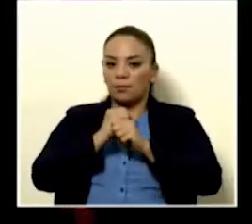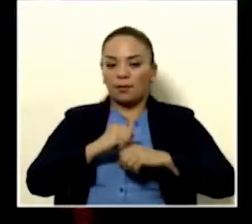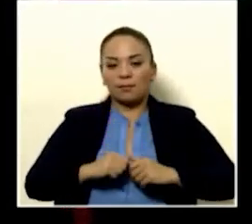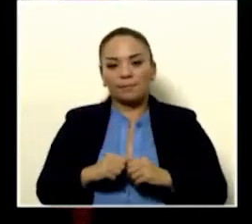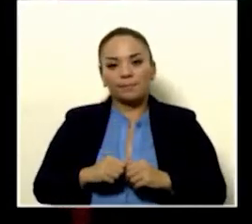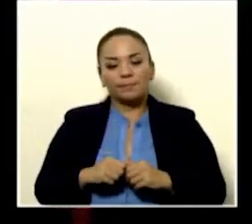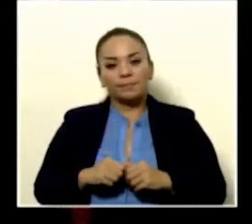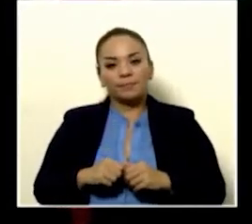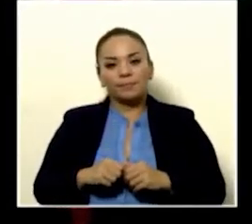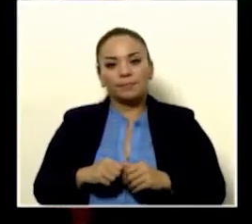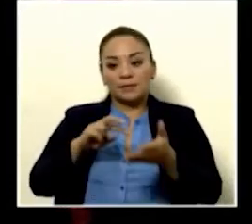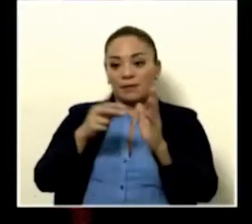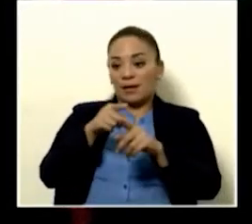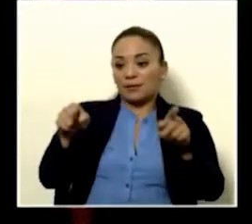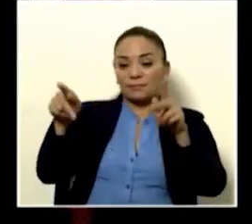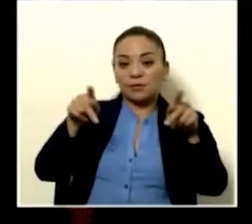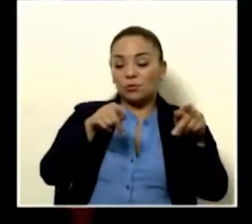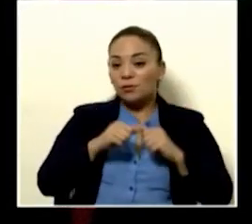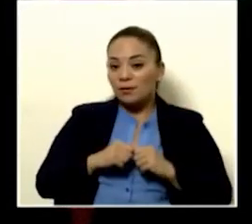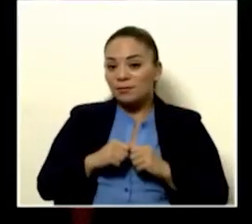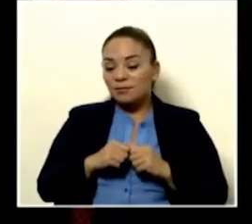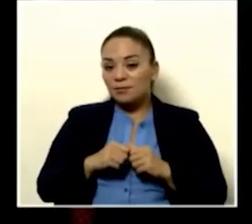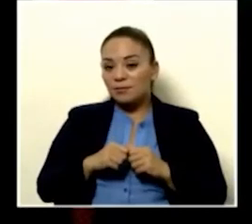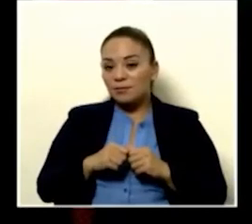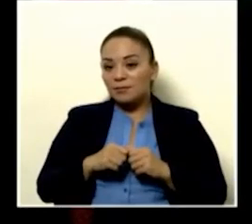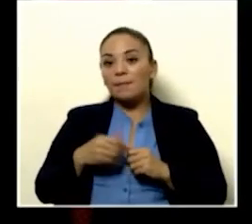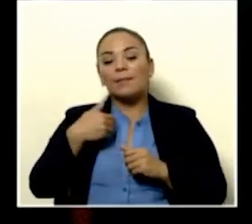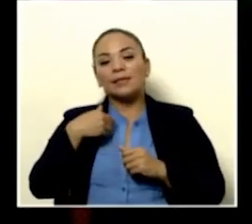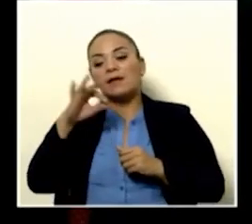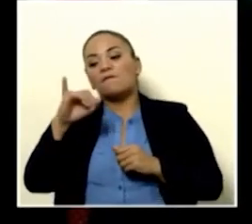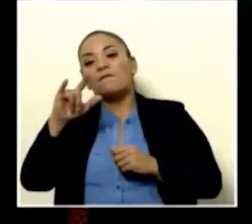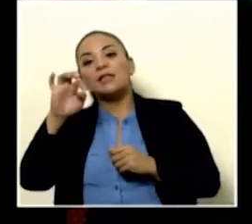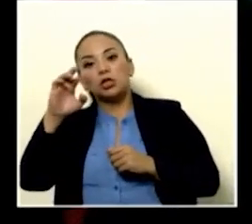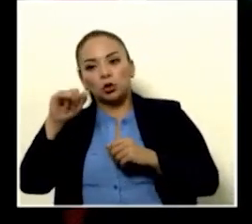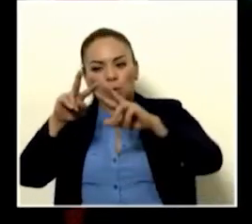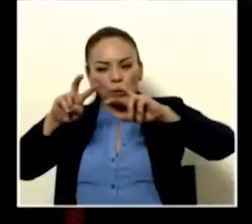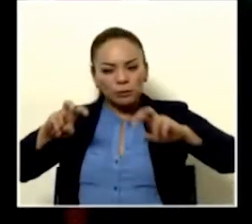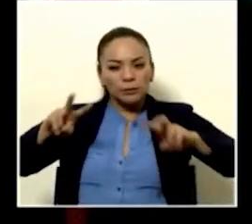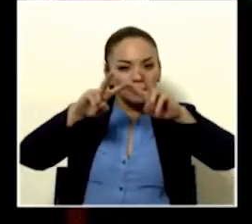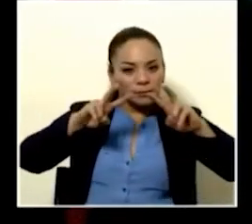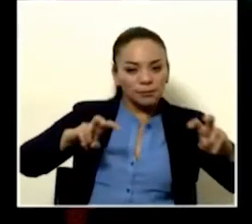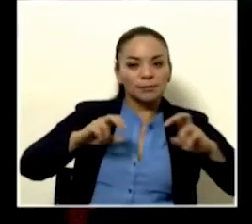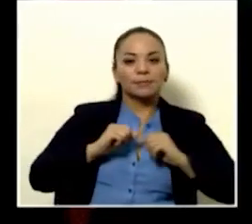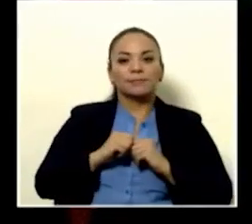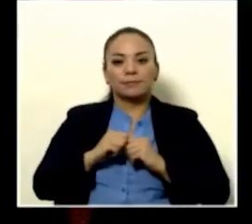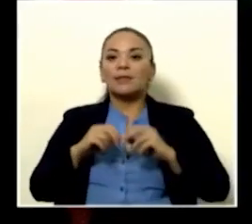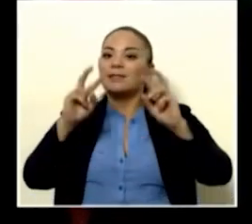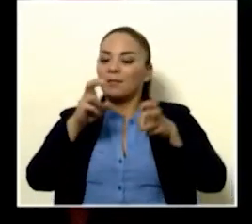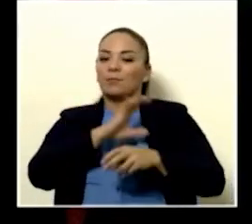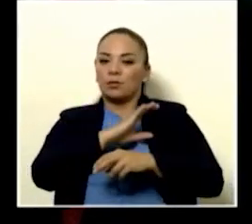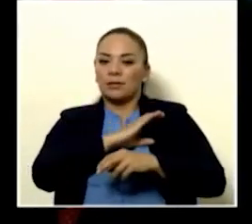porque estas personas se van a ver sometidas a los diferentes filtros correspondientes a nivel policial